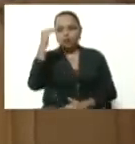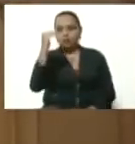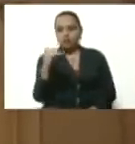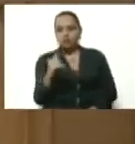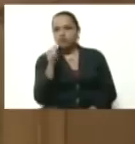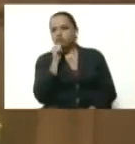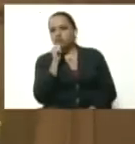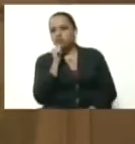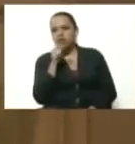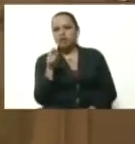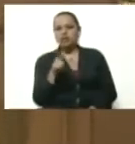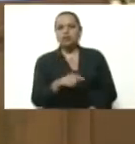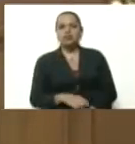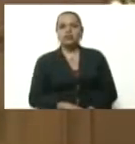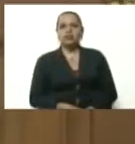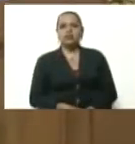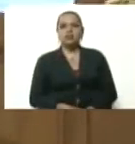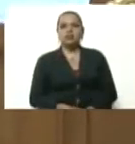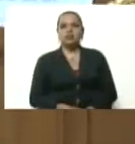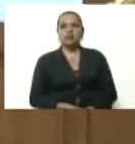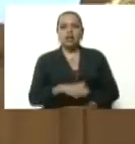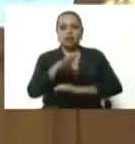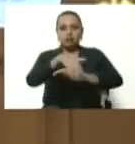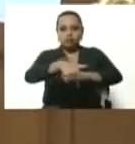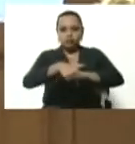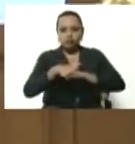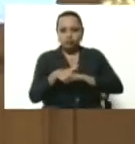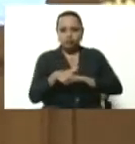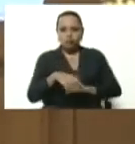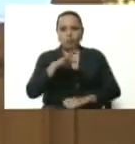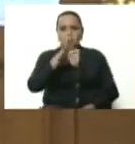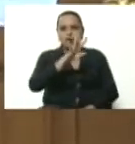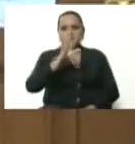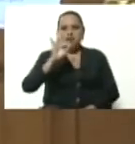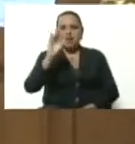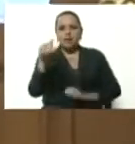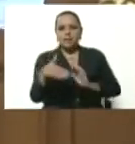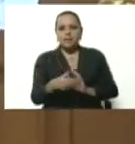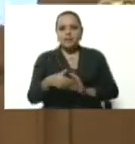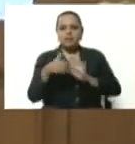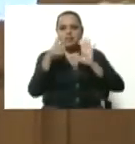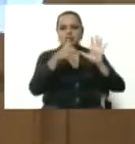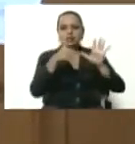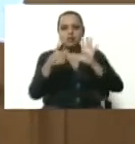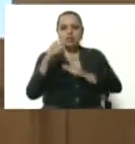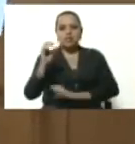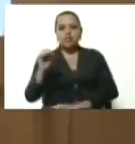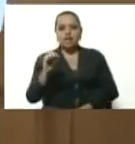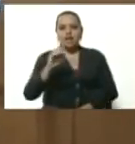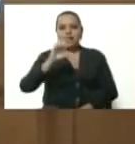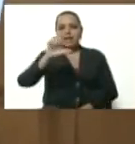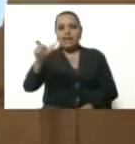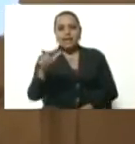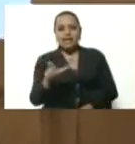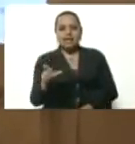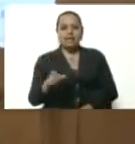Le siguen a Estados Unidos, a Brasil. Reino Unido con 43.660, Italia con